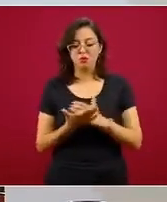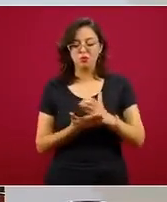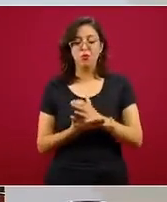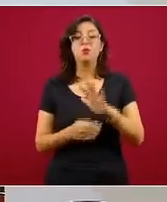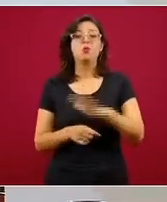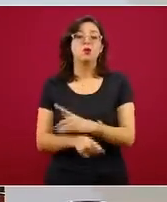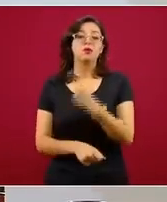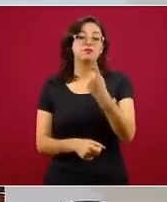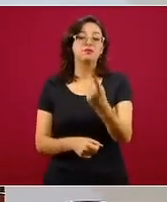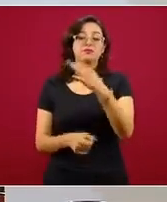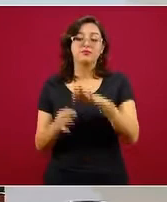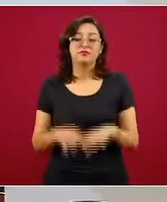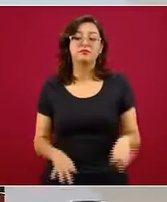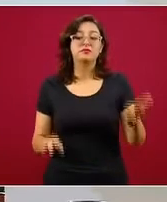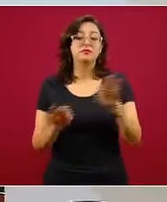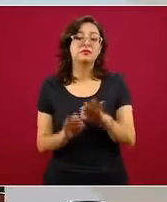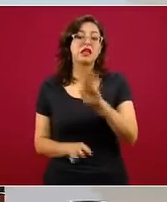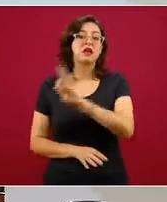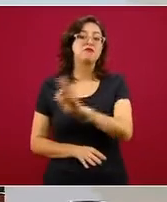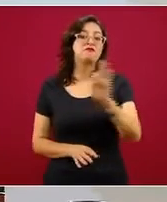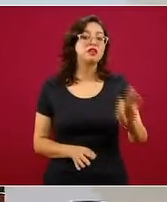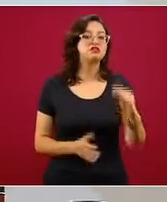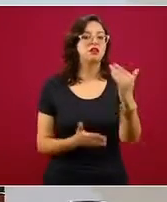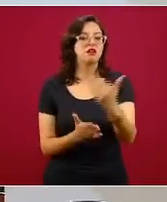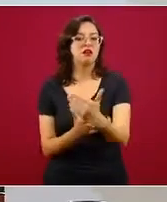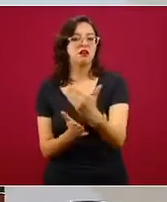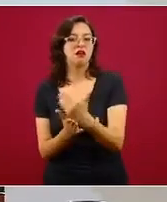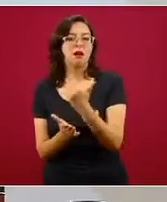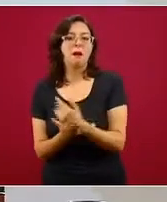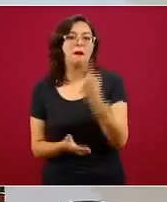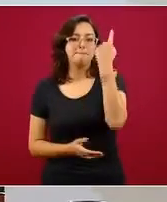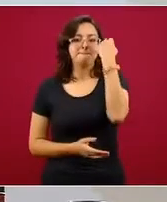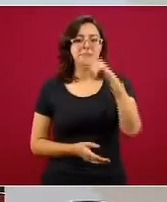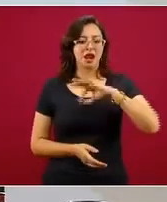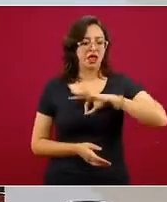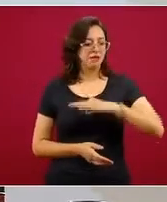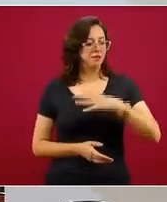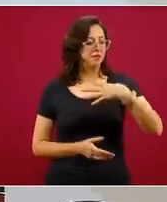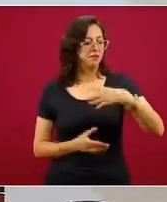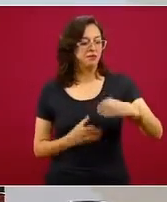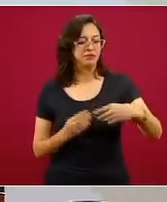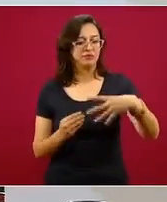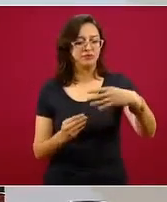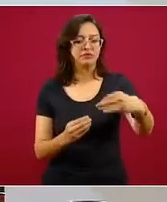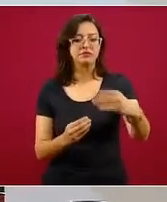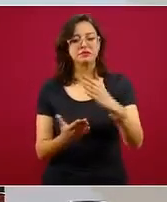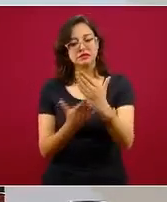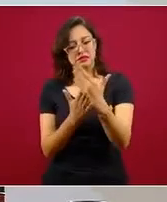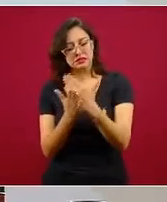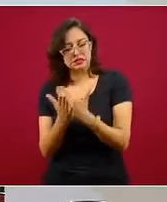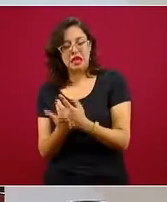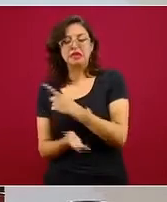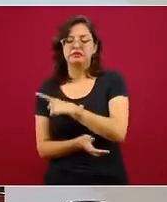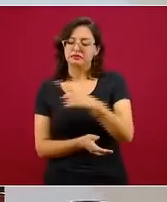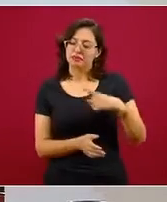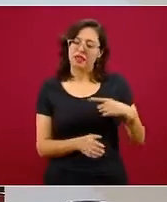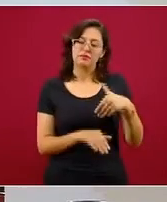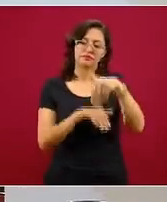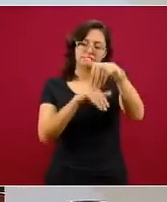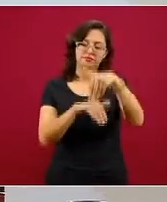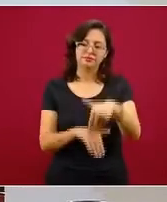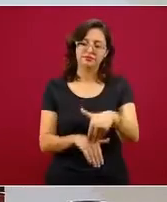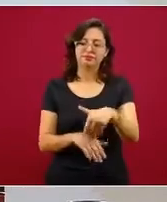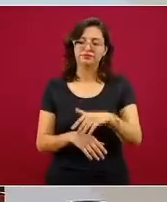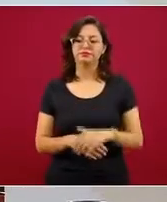lineamiento técnico del laboratorio para la vigilancia epidemiológica que se debe seguir en todas estas